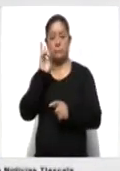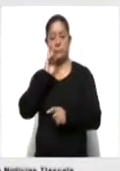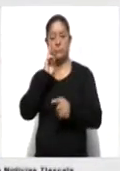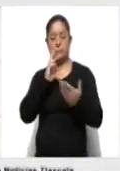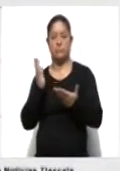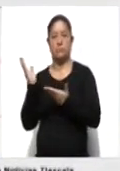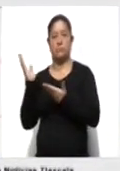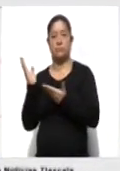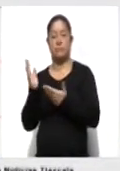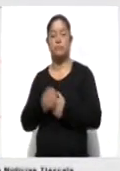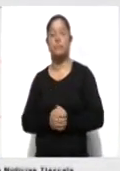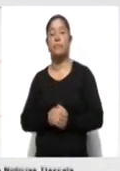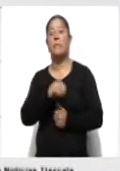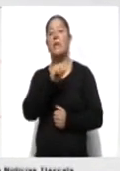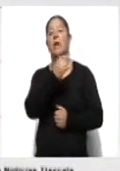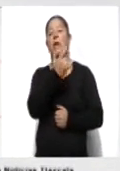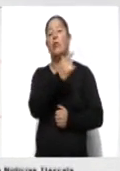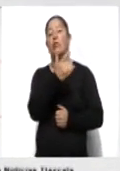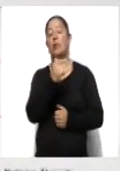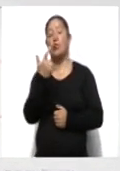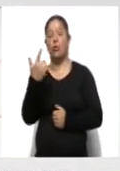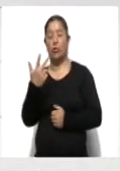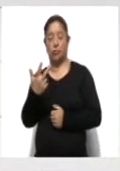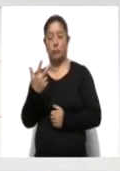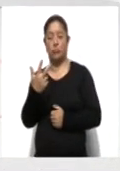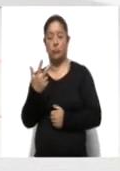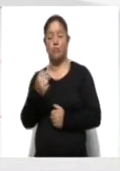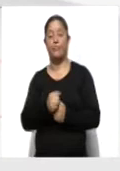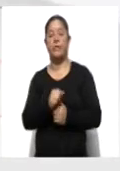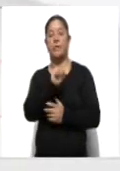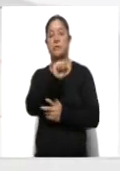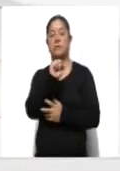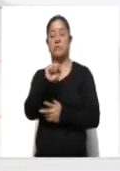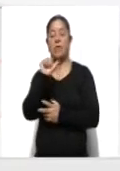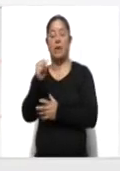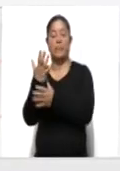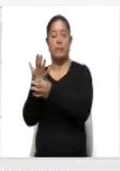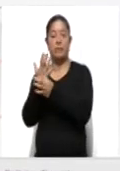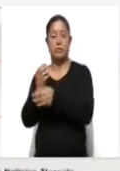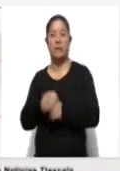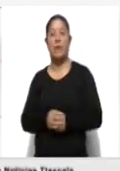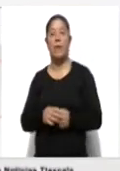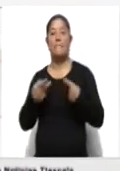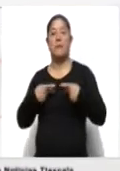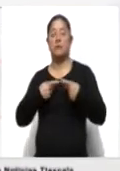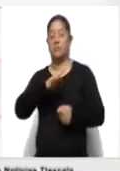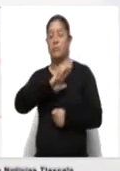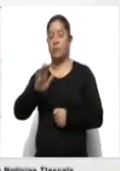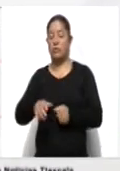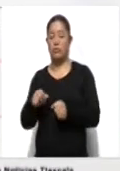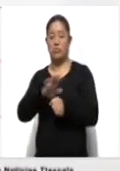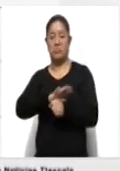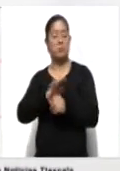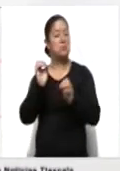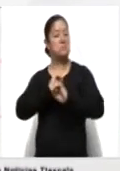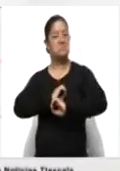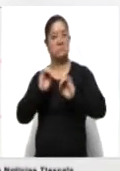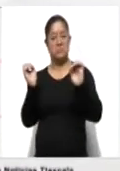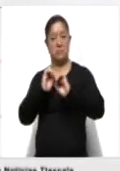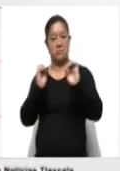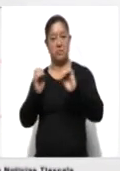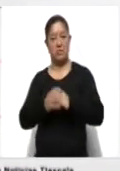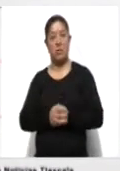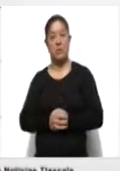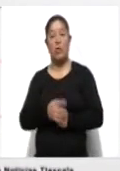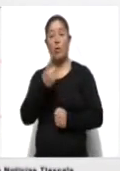De acuerdo con el reporte del 8 de julio, la Secretaría de Salud del Estado dio a conocer que no se reportaron defunciones por COVID-19 en la entidad